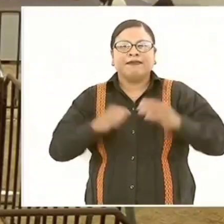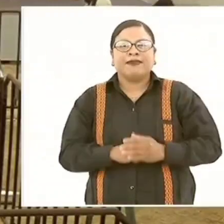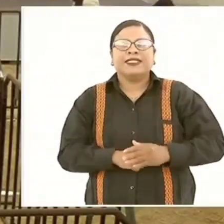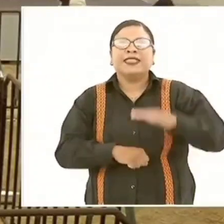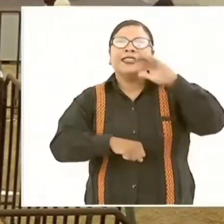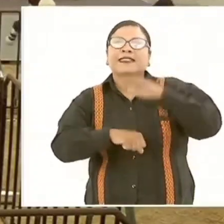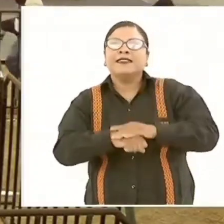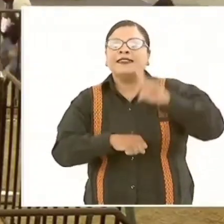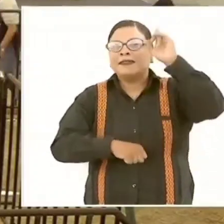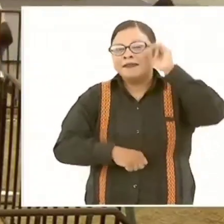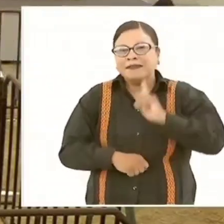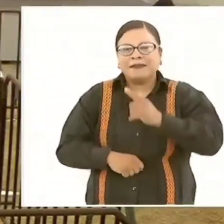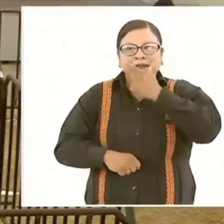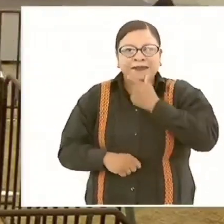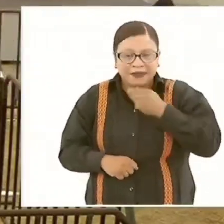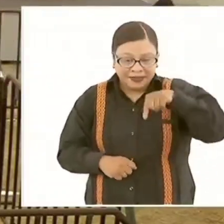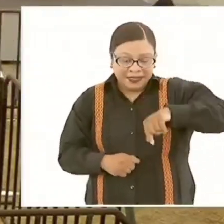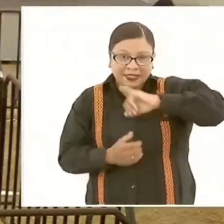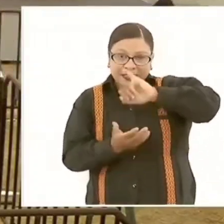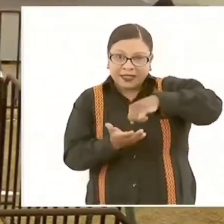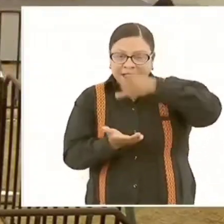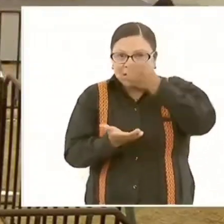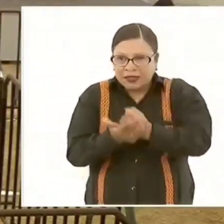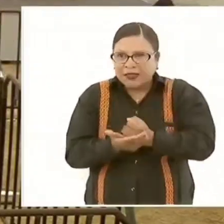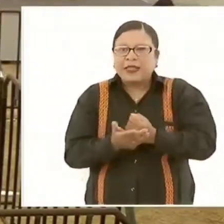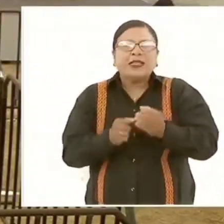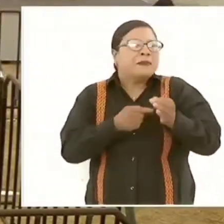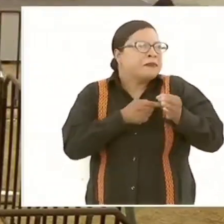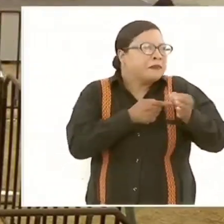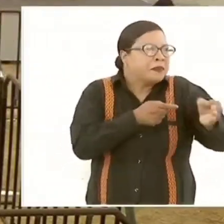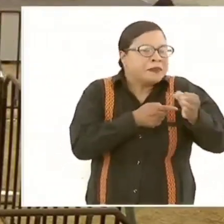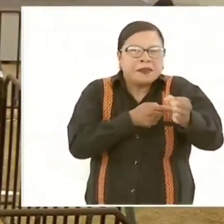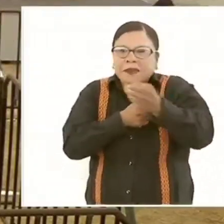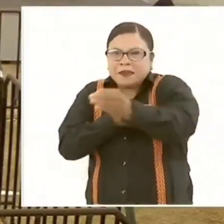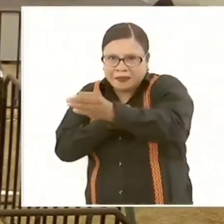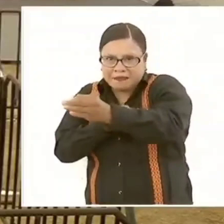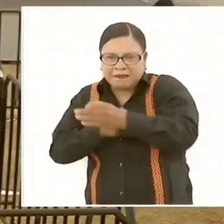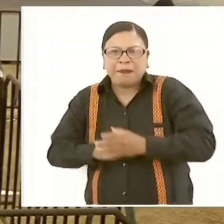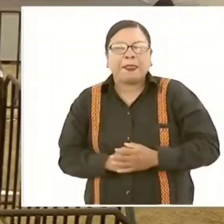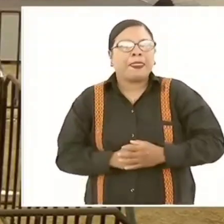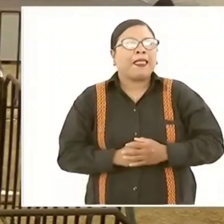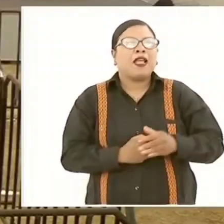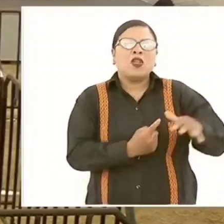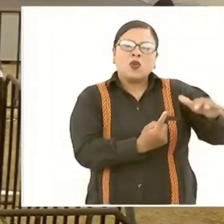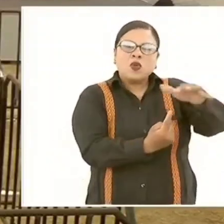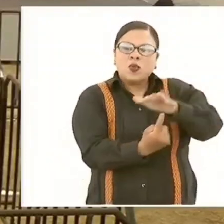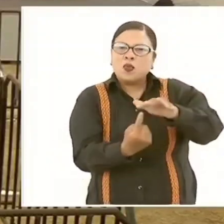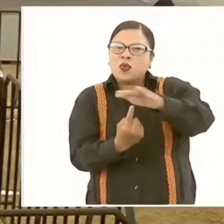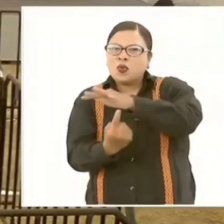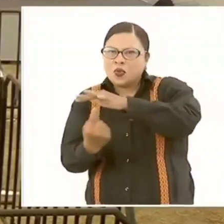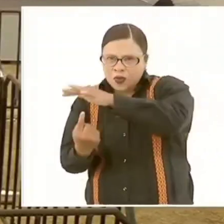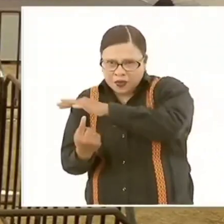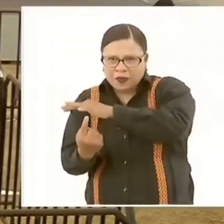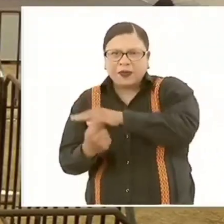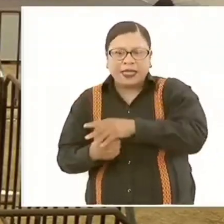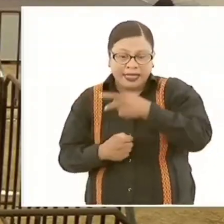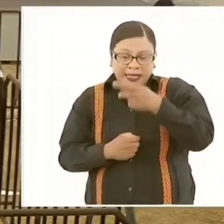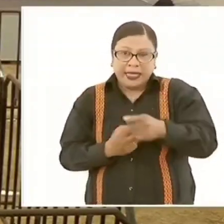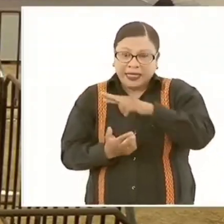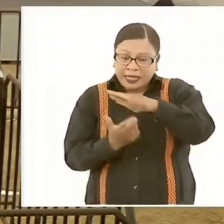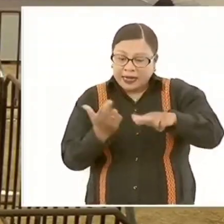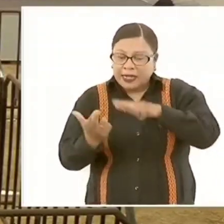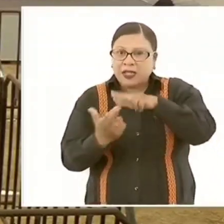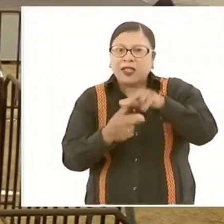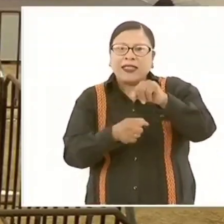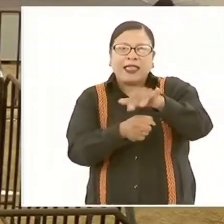Amigas, amigos de Juchitán y de otros municipios, comunidades de esta región del